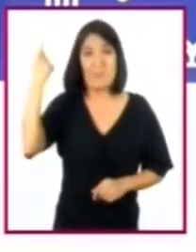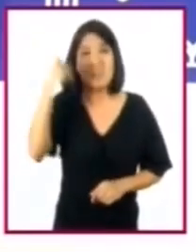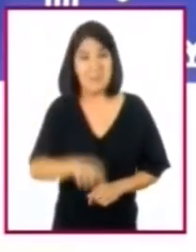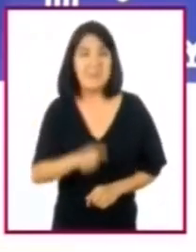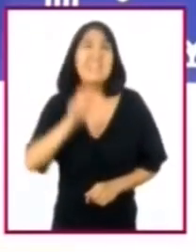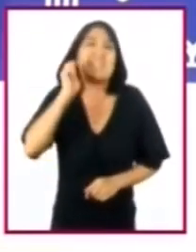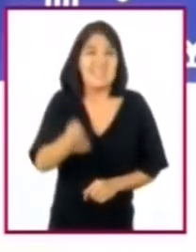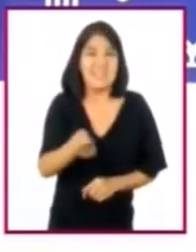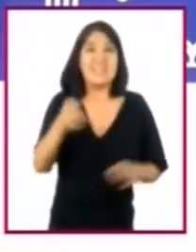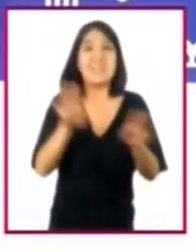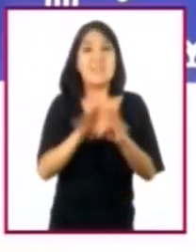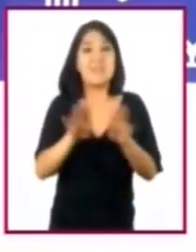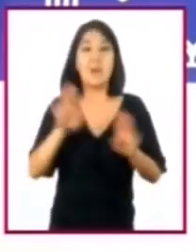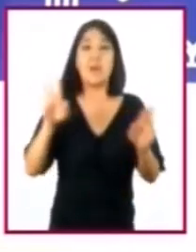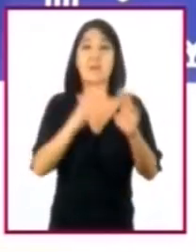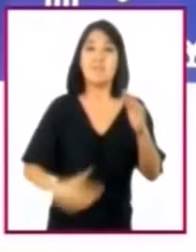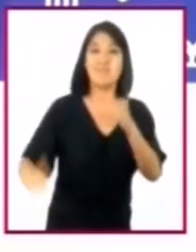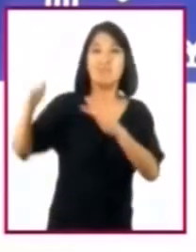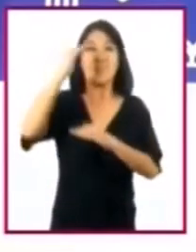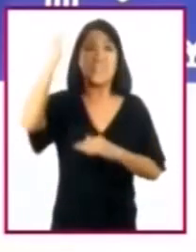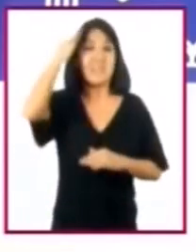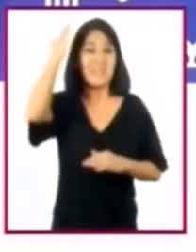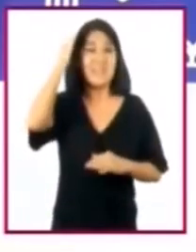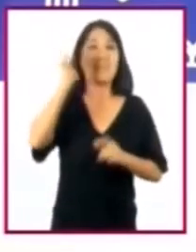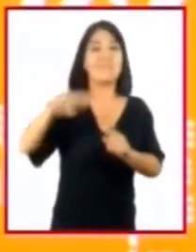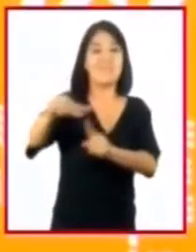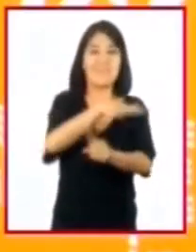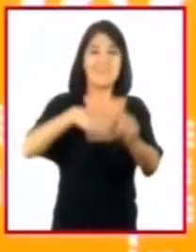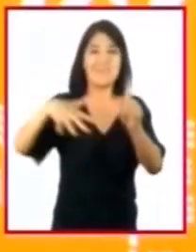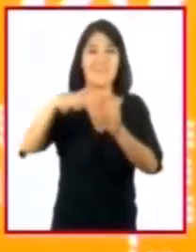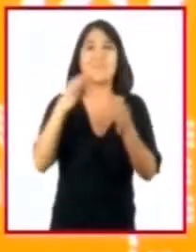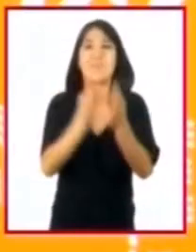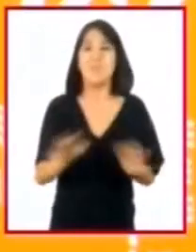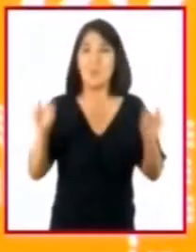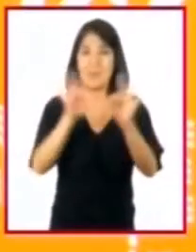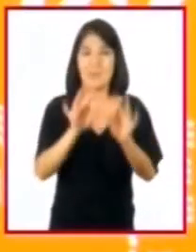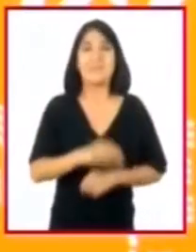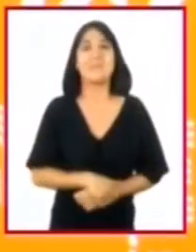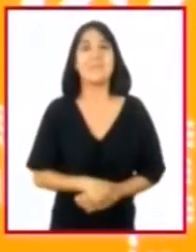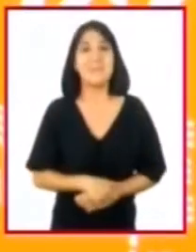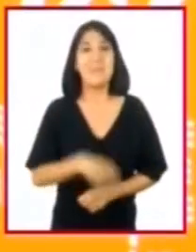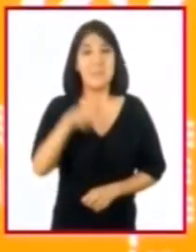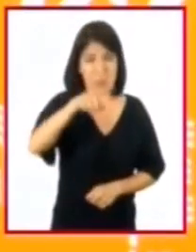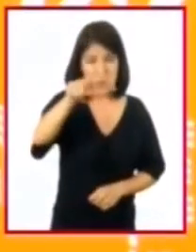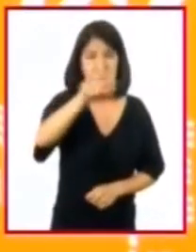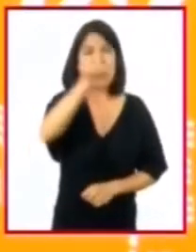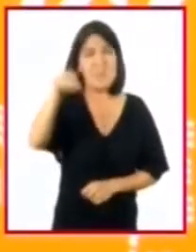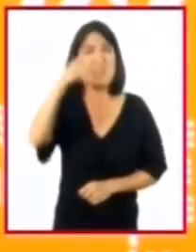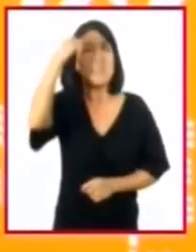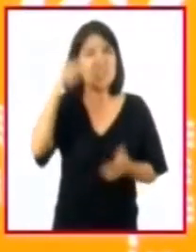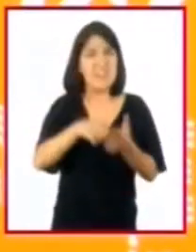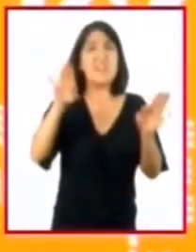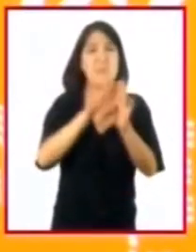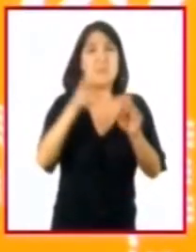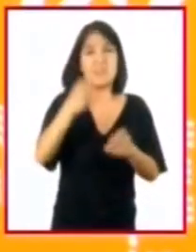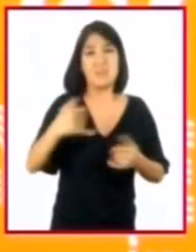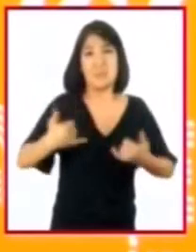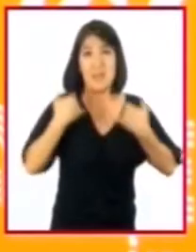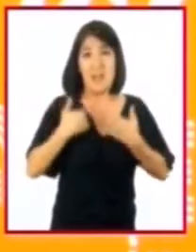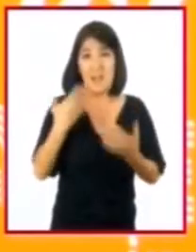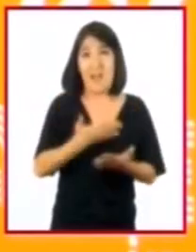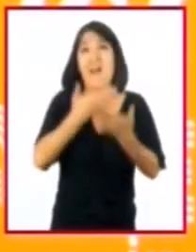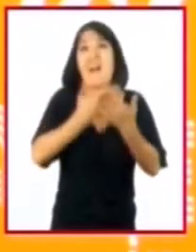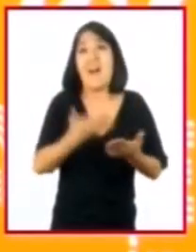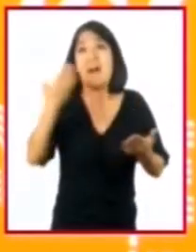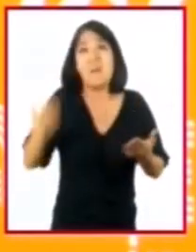decir, la élite de la sociedad. ¿Consideras que esos jóvenes realizaban actividades parecidas a las que